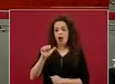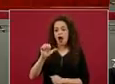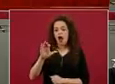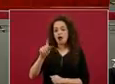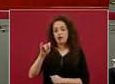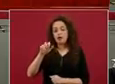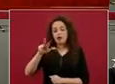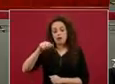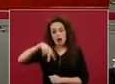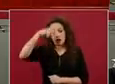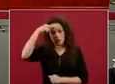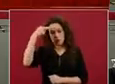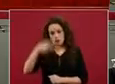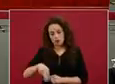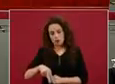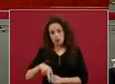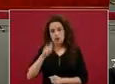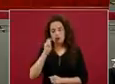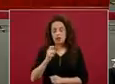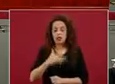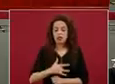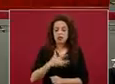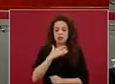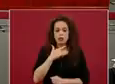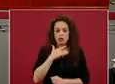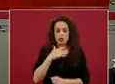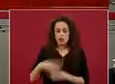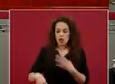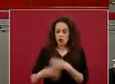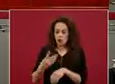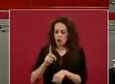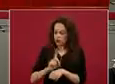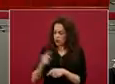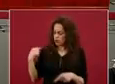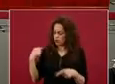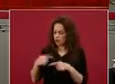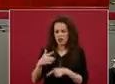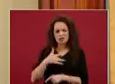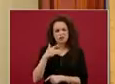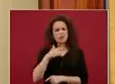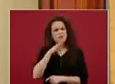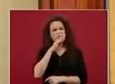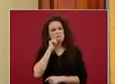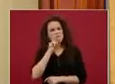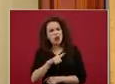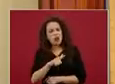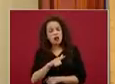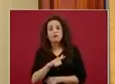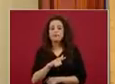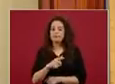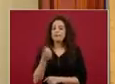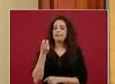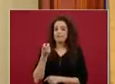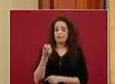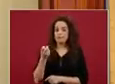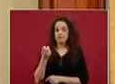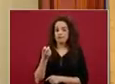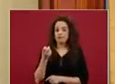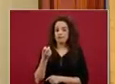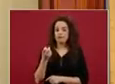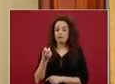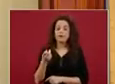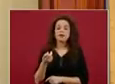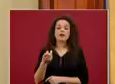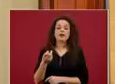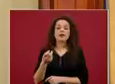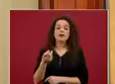iniciaron con signos y síntomas de la enfermedad en los últimos 14 días, y estas son solamente un